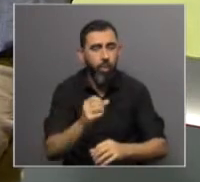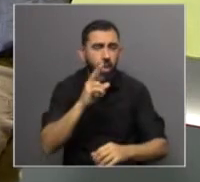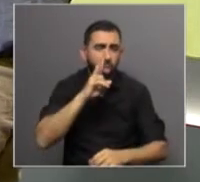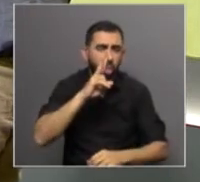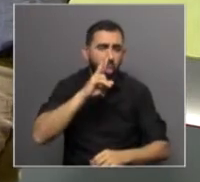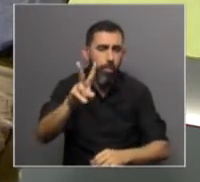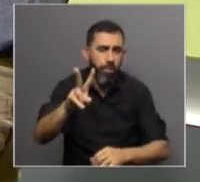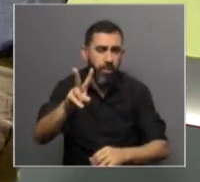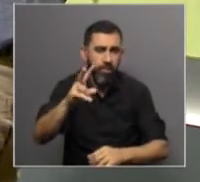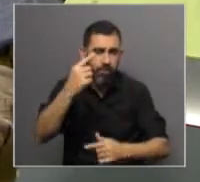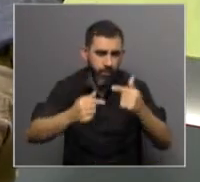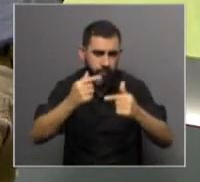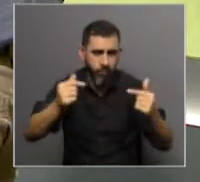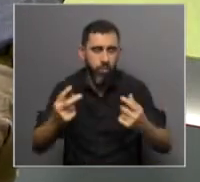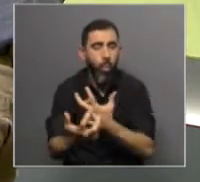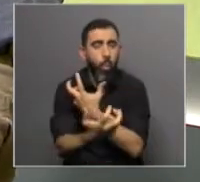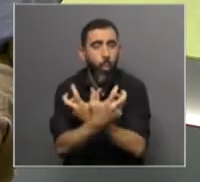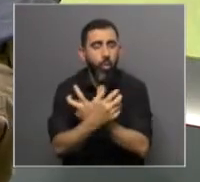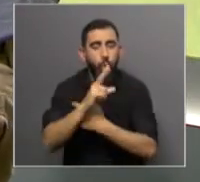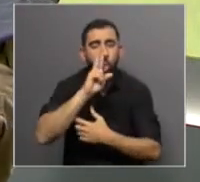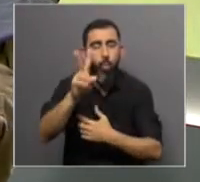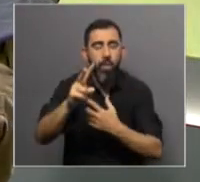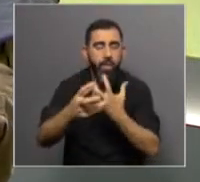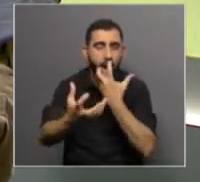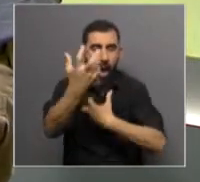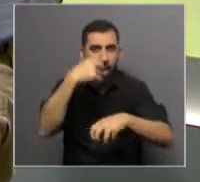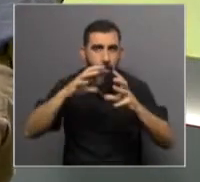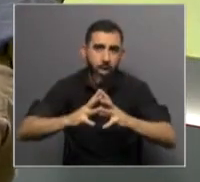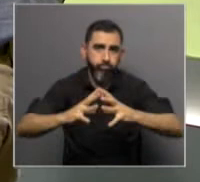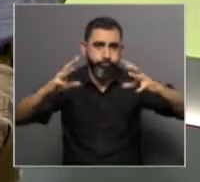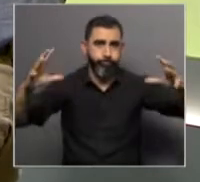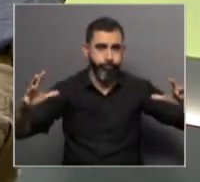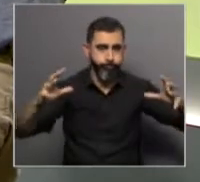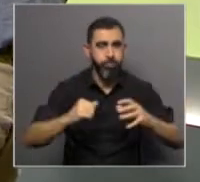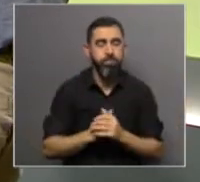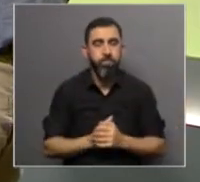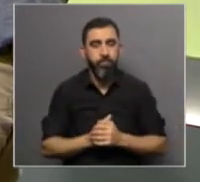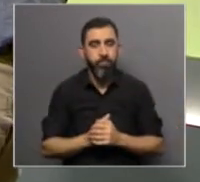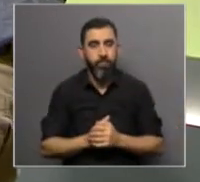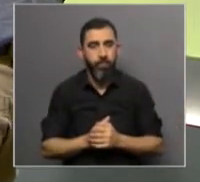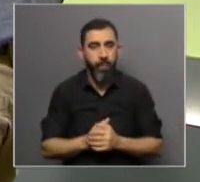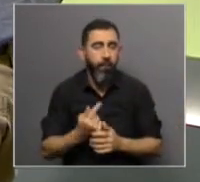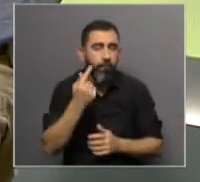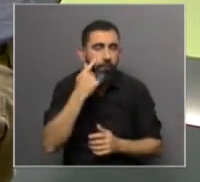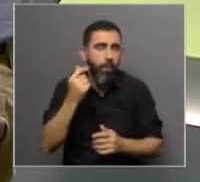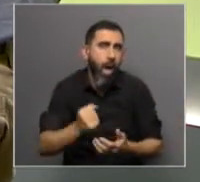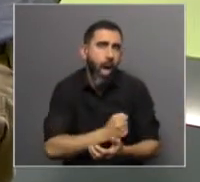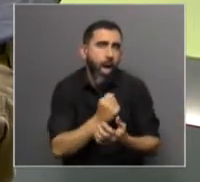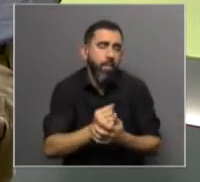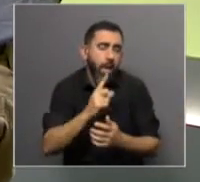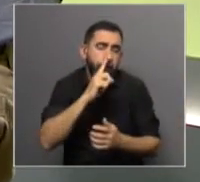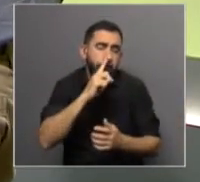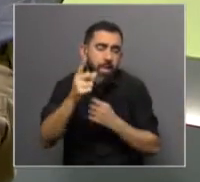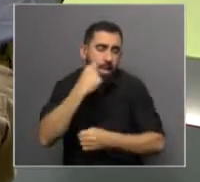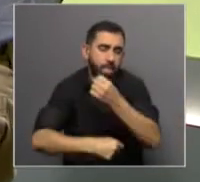2.000 elementos, ¿no? Más de 2.000 huesos de animales gigantes, ¿no? De esta megafauna que vivió hasta hace algunos milenios